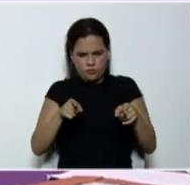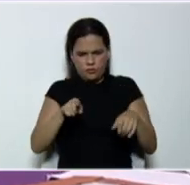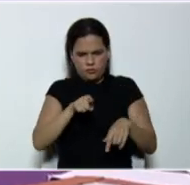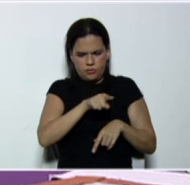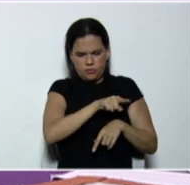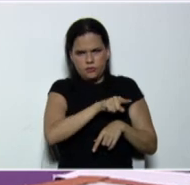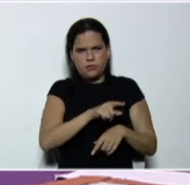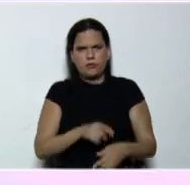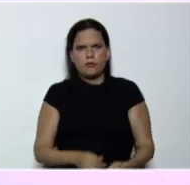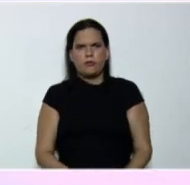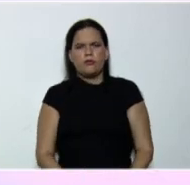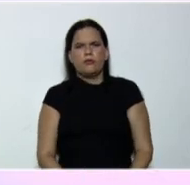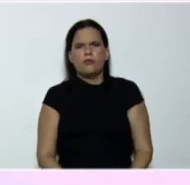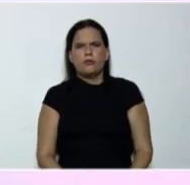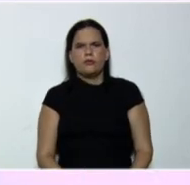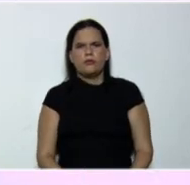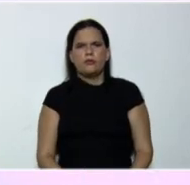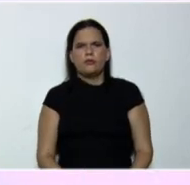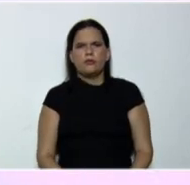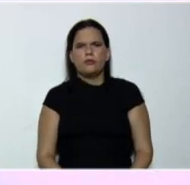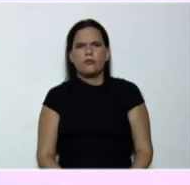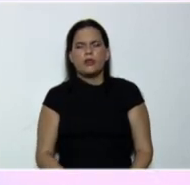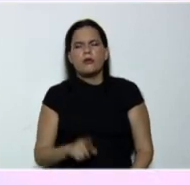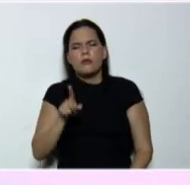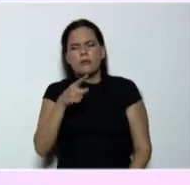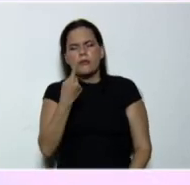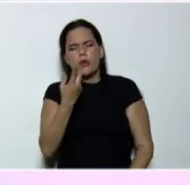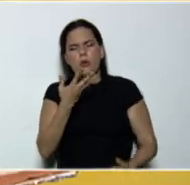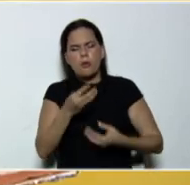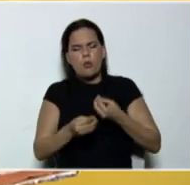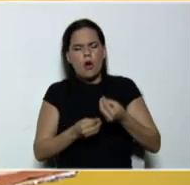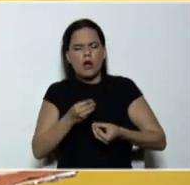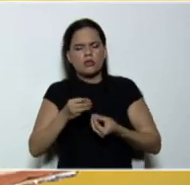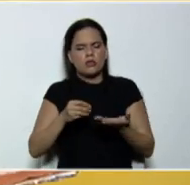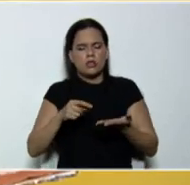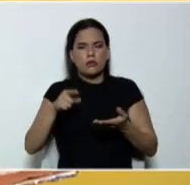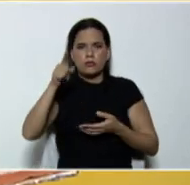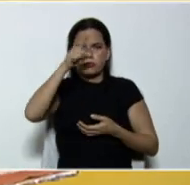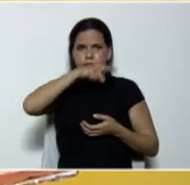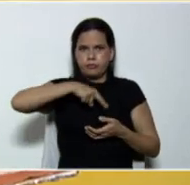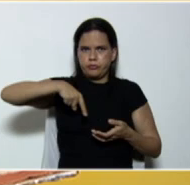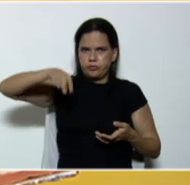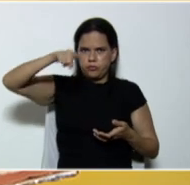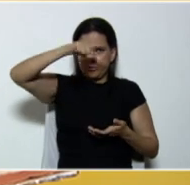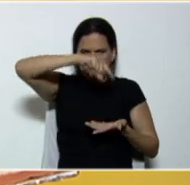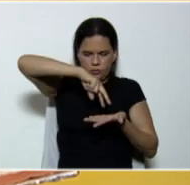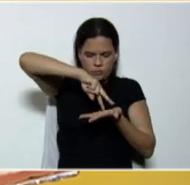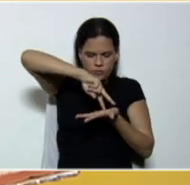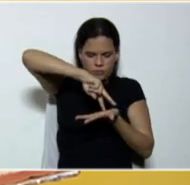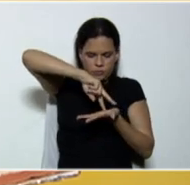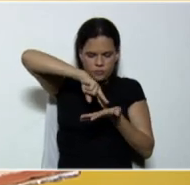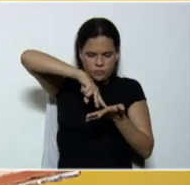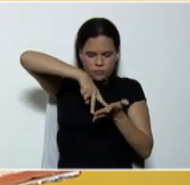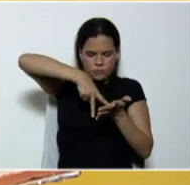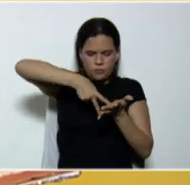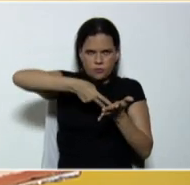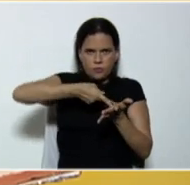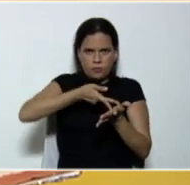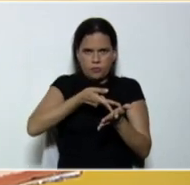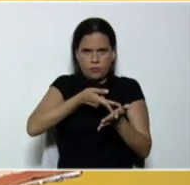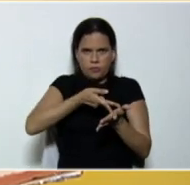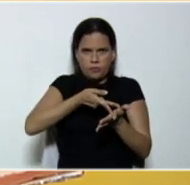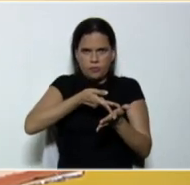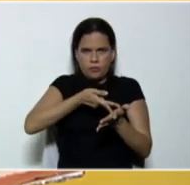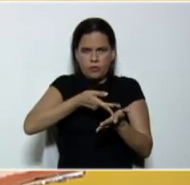niño y la niña deseen. Exactamente. Recordemos que nuestro compás tiene dos puntas, una que parece como una aguja, que es de